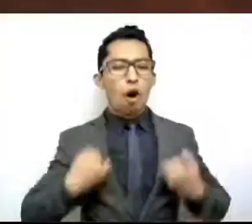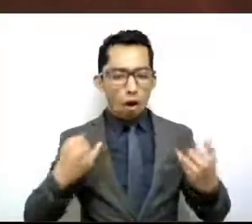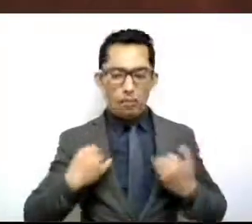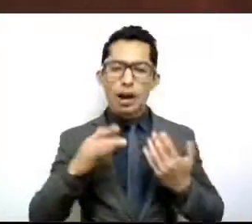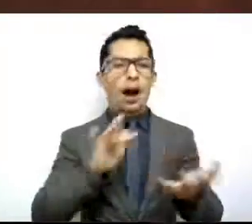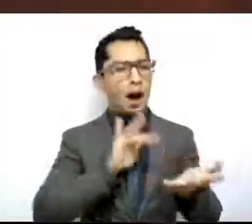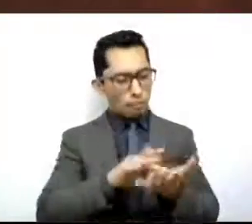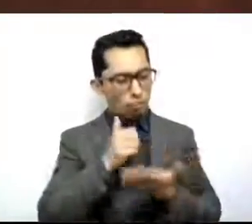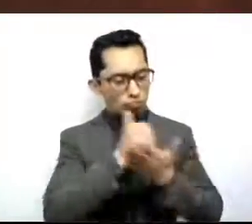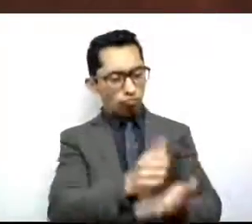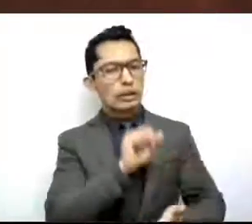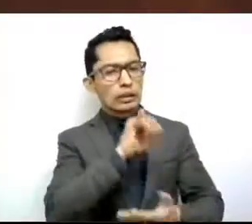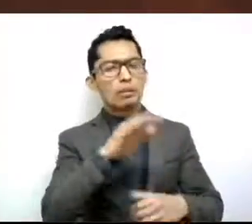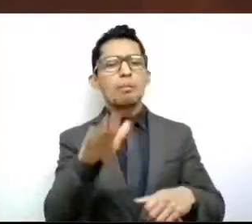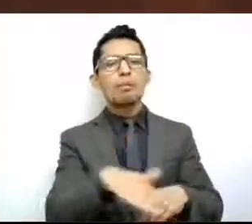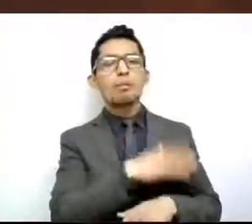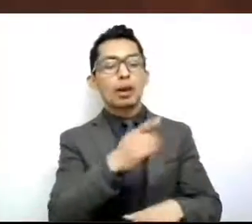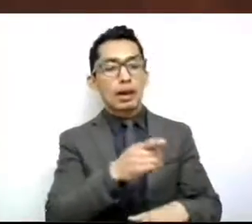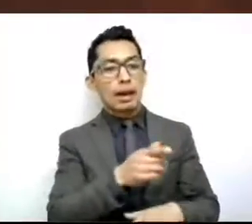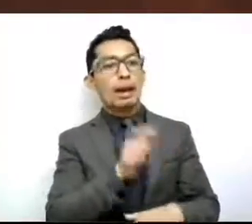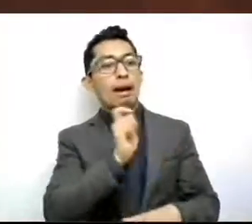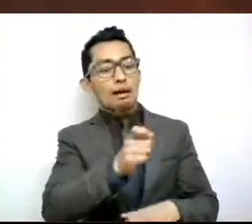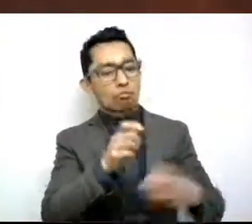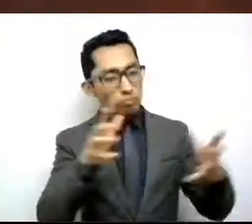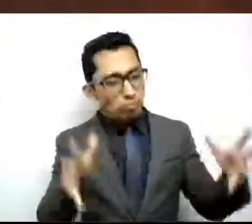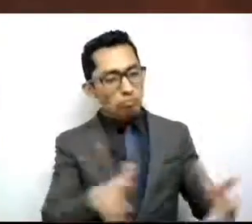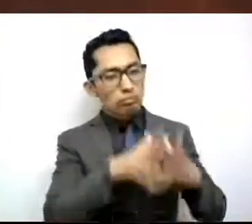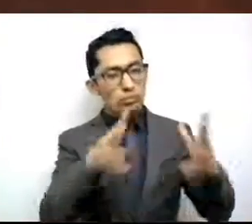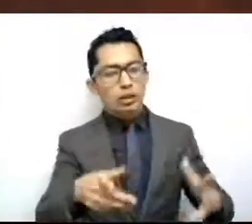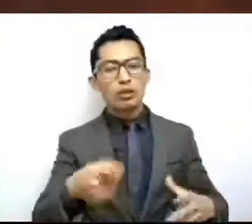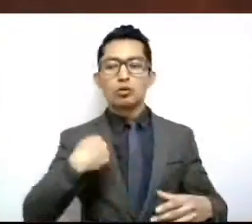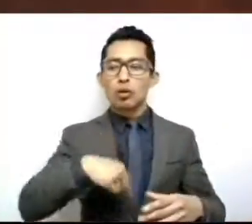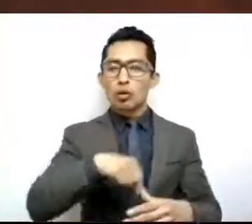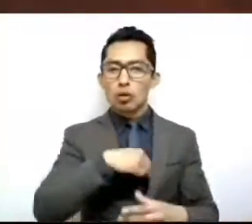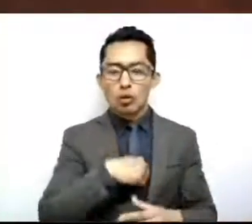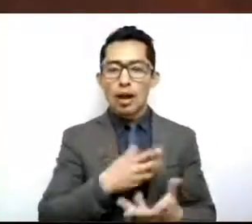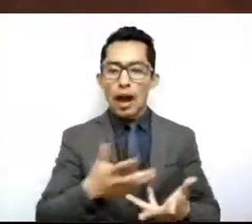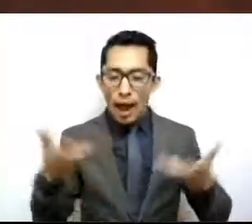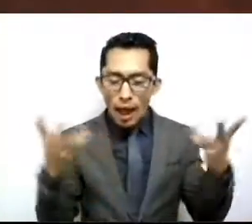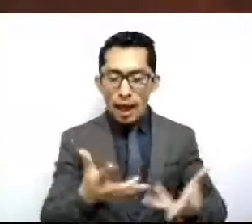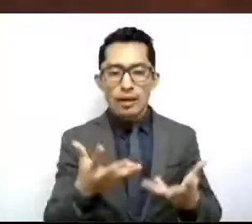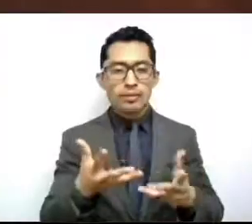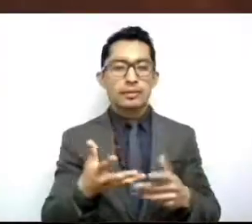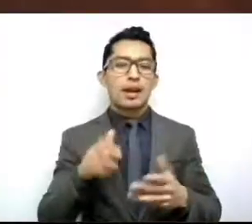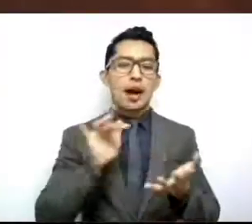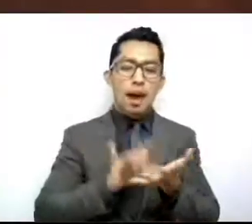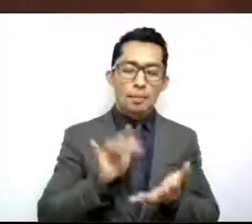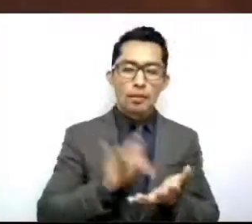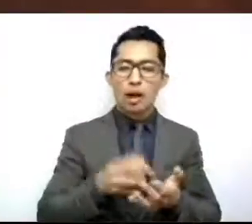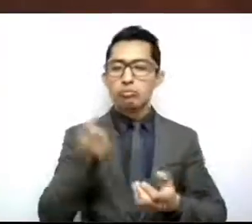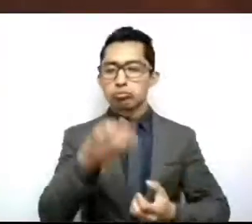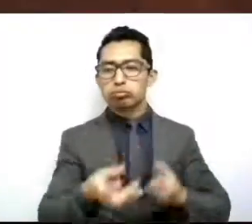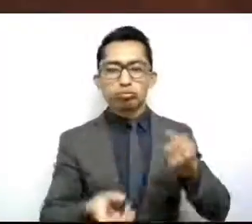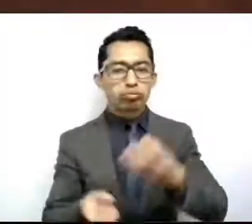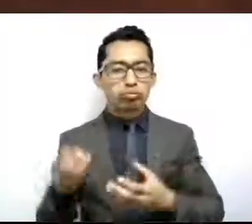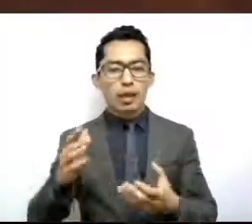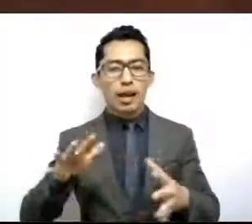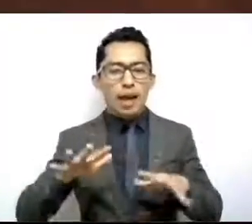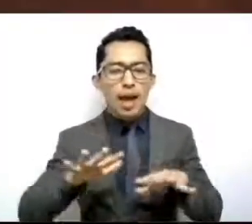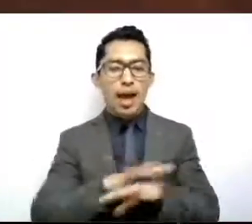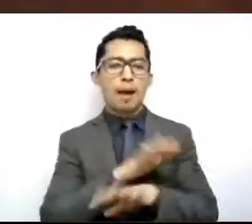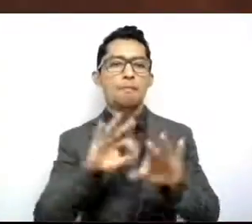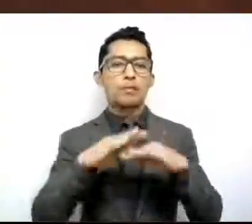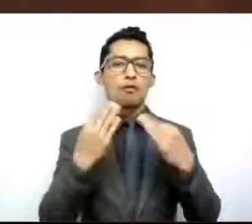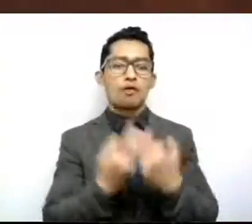pues significa impulsar a quienes creamos, construimos, aportamos y cambiamos la forma en